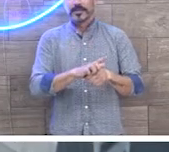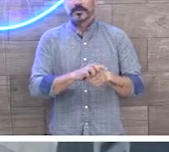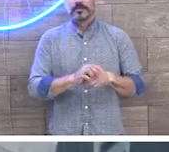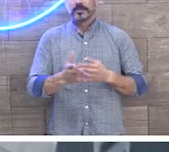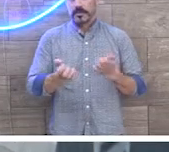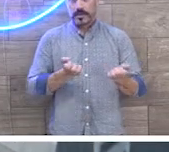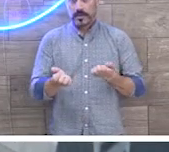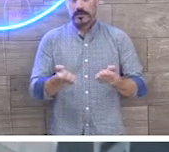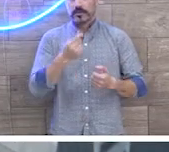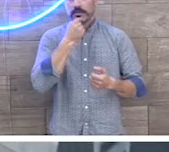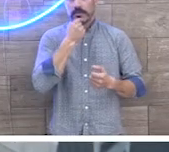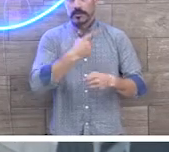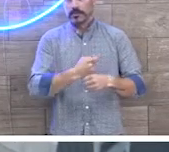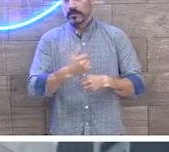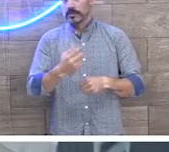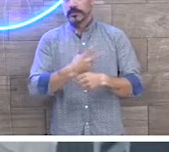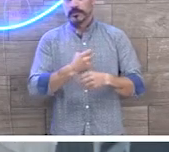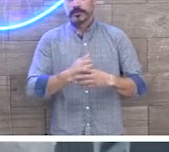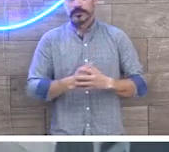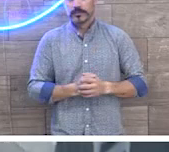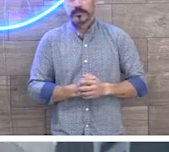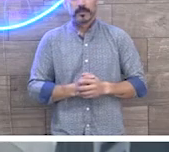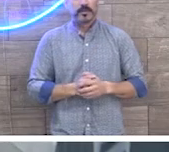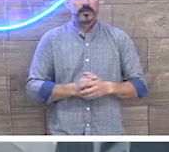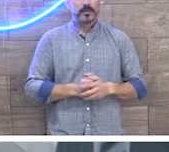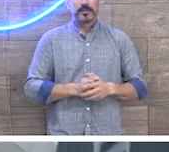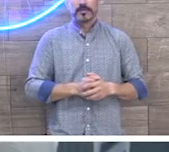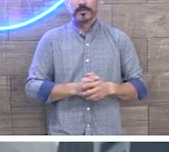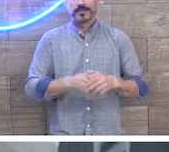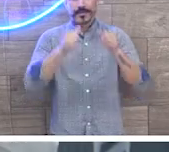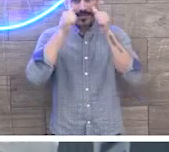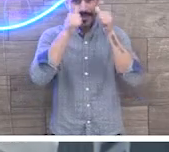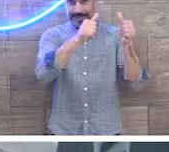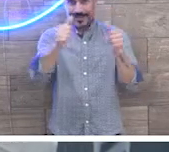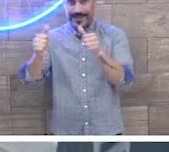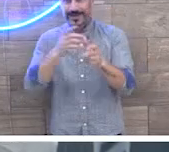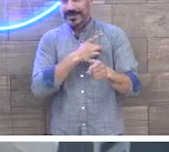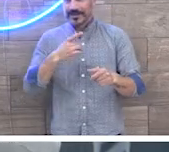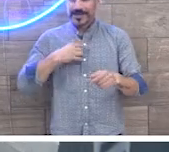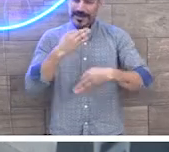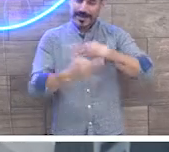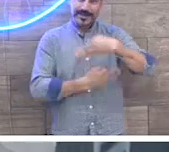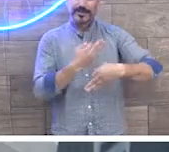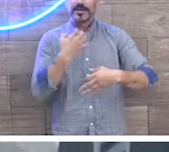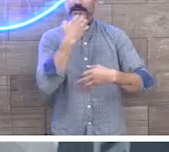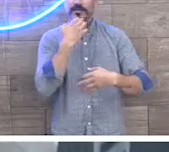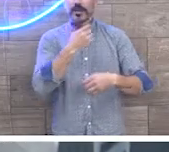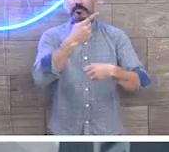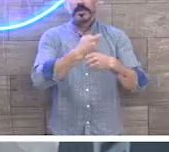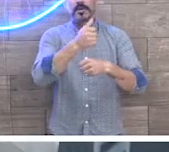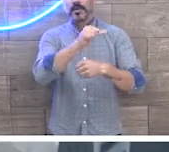entrenados en uh-huh. niños de primero y segundo, ¿no? Y de momento tienen que atender a toda la escuela, ¿no? Uh-huh. De primero a